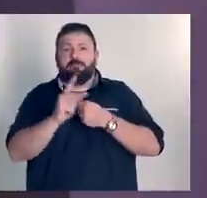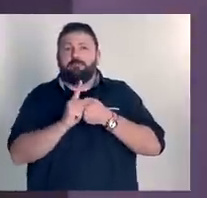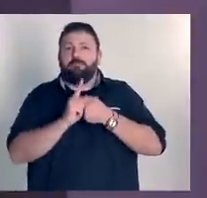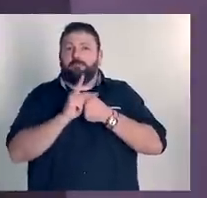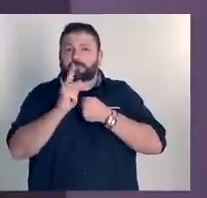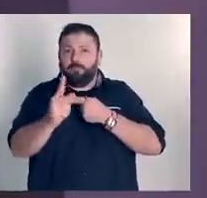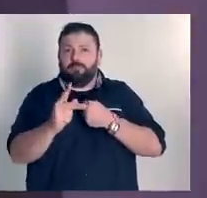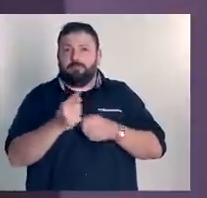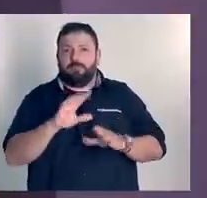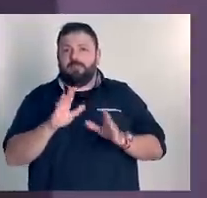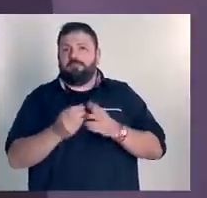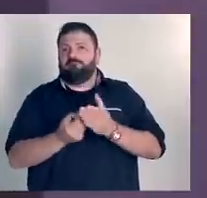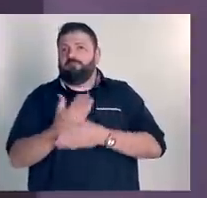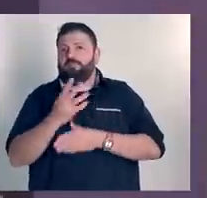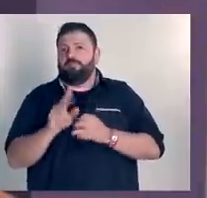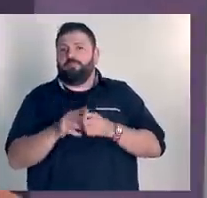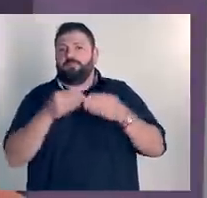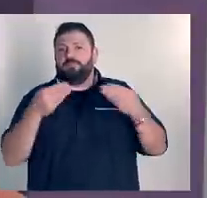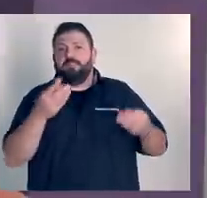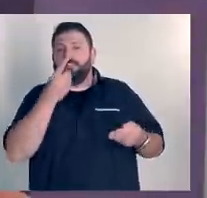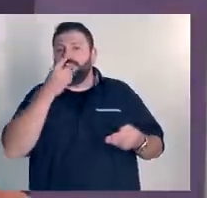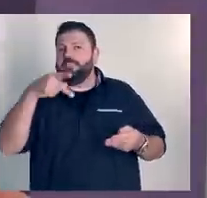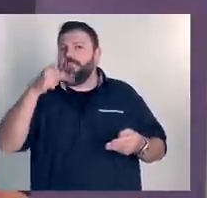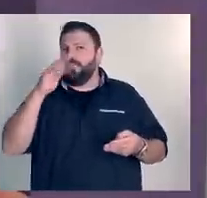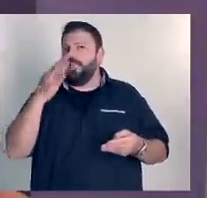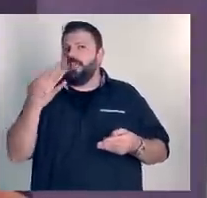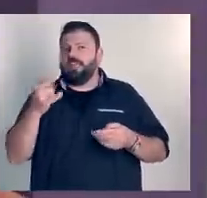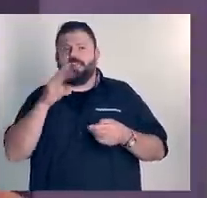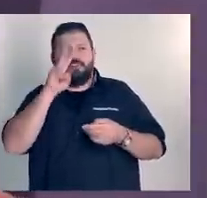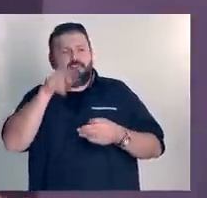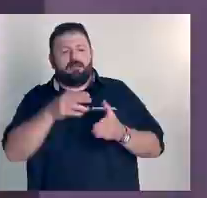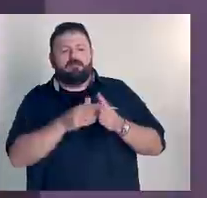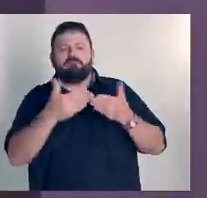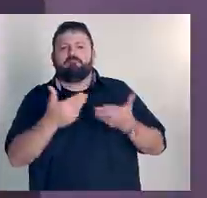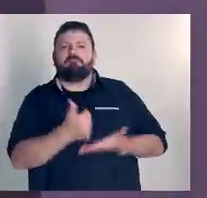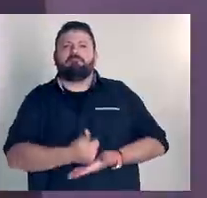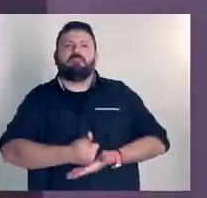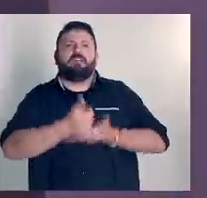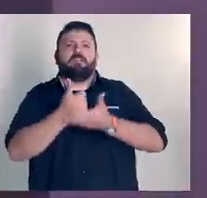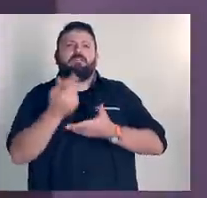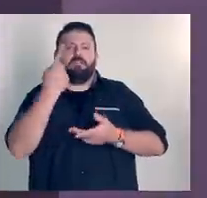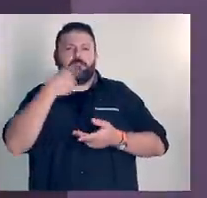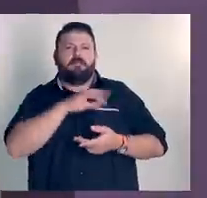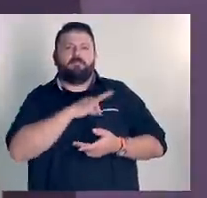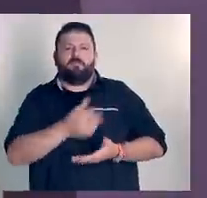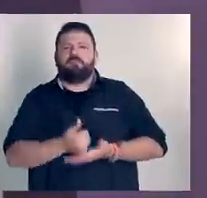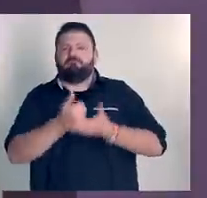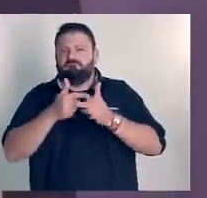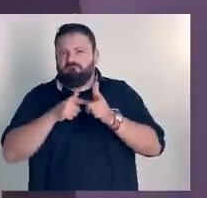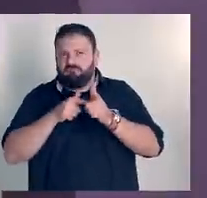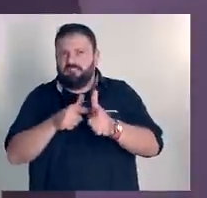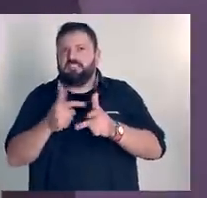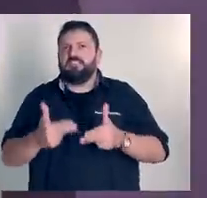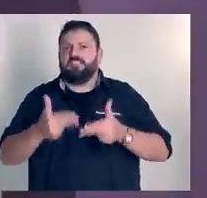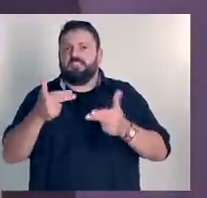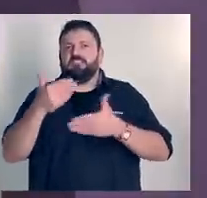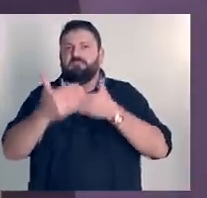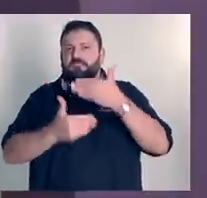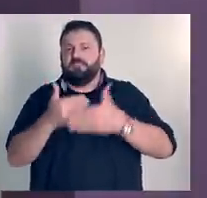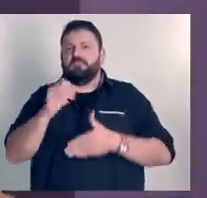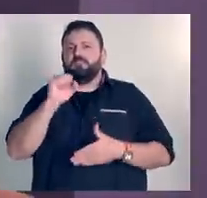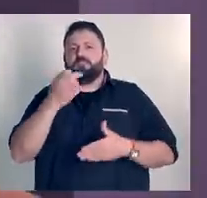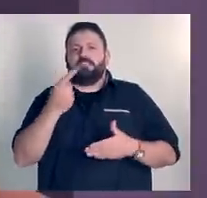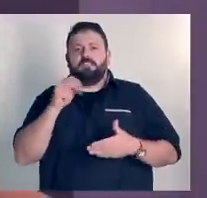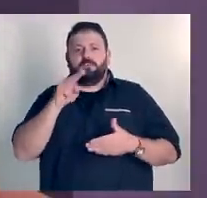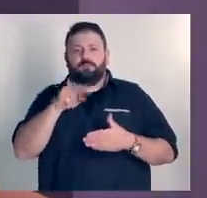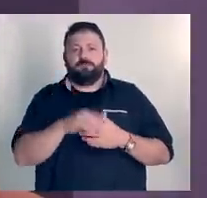ya el catálogo disponible. Como bien lo dice Kenny, es una excelente herramienta, pues, para continuar con el negocio que lo está haciendo con Seitu. Acá está